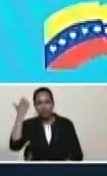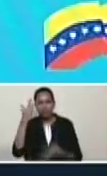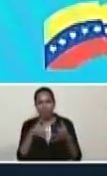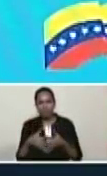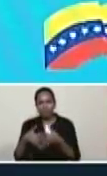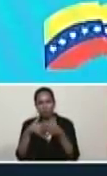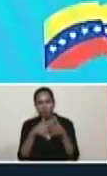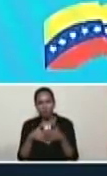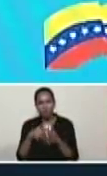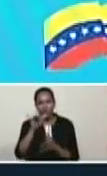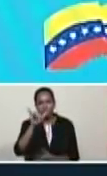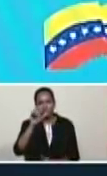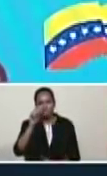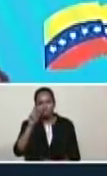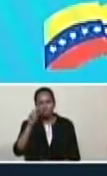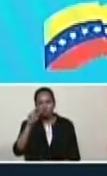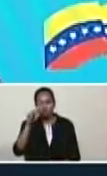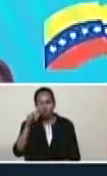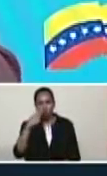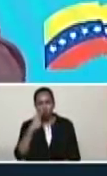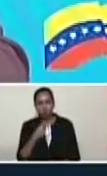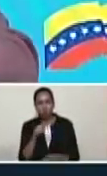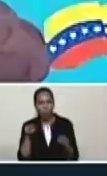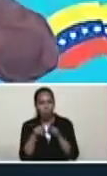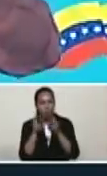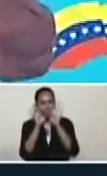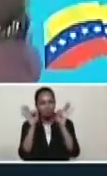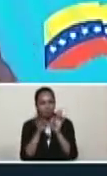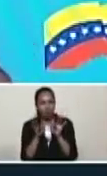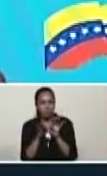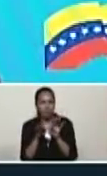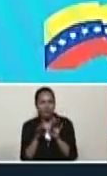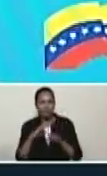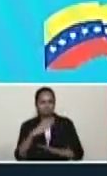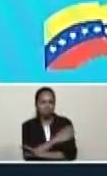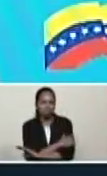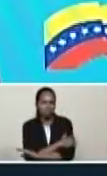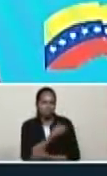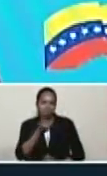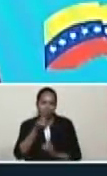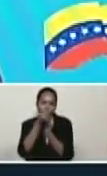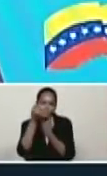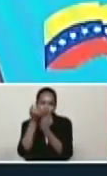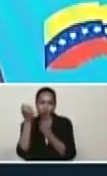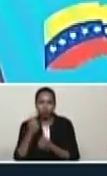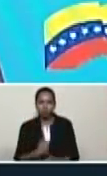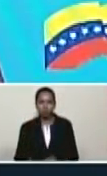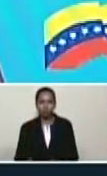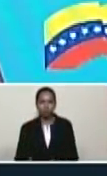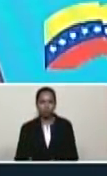la oligarquía venezolana completa, de la derecha golpista venezolana.